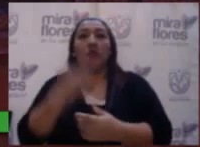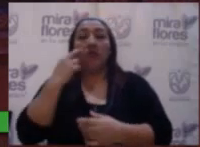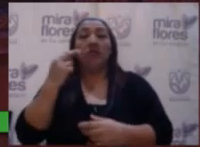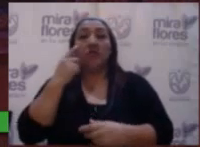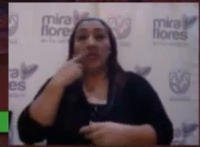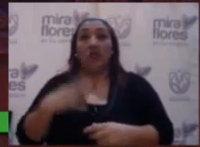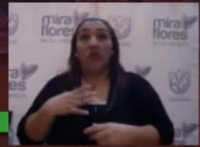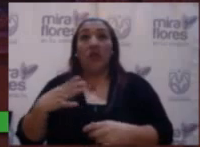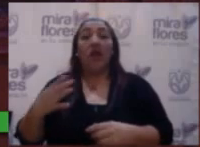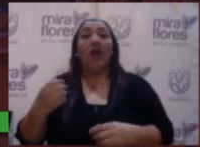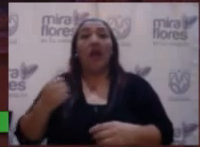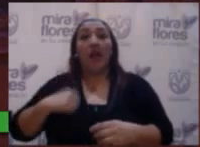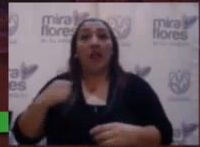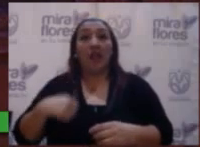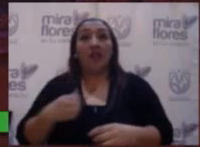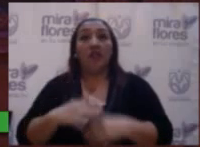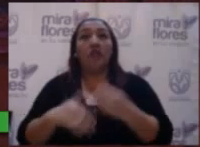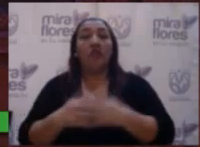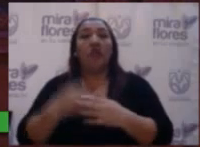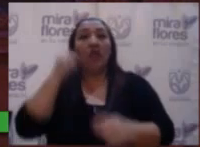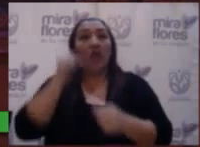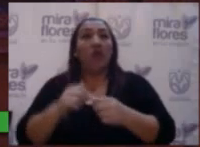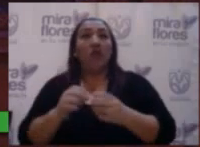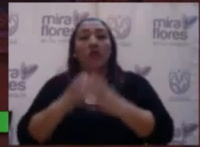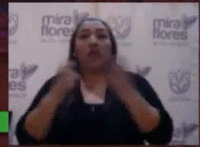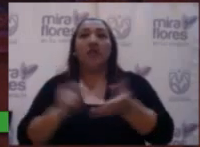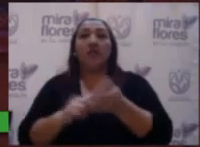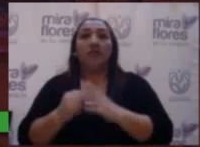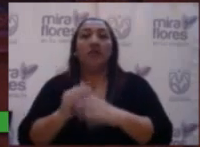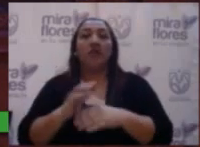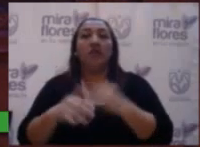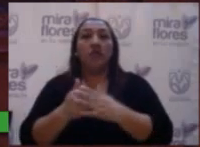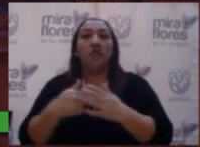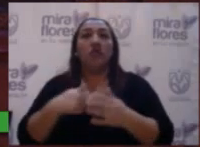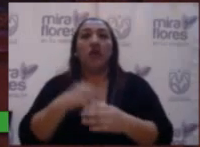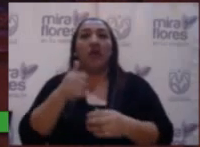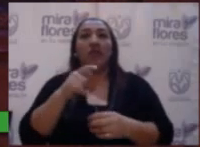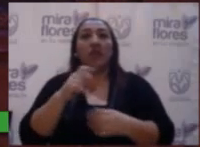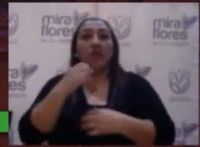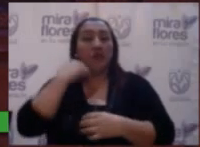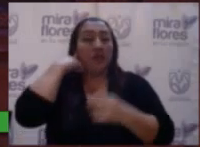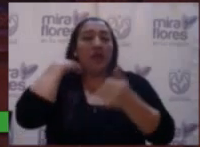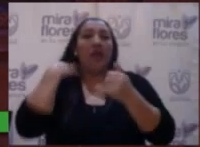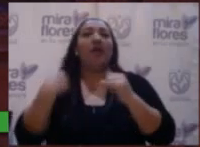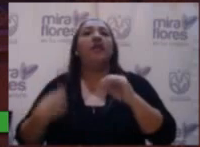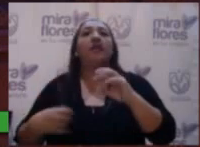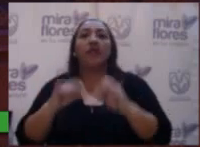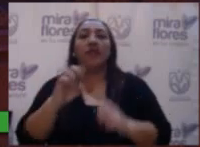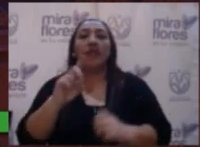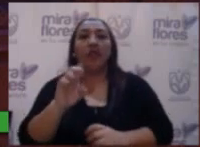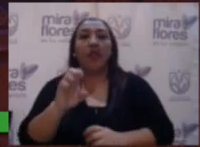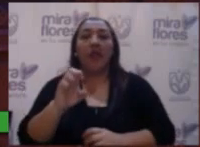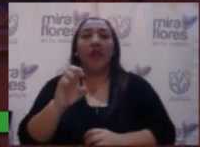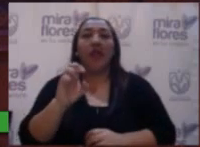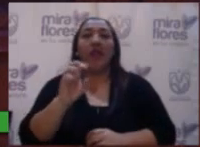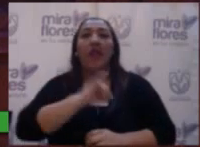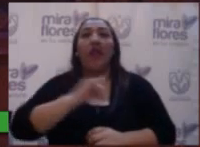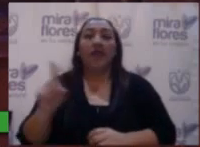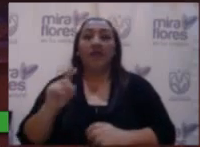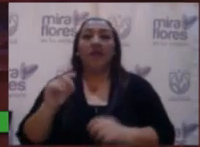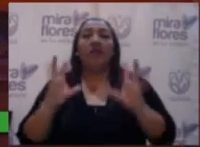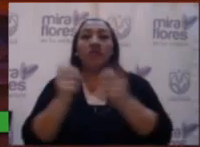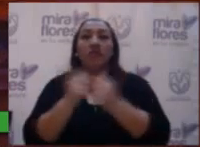alcalde le pedimos nos tenga siempre presente en sus recuerdos de la misma manera que nosotros lo haremos Atentamente hay de burmeza el presidente de la